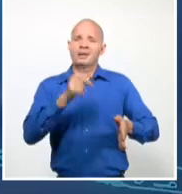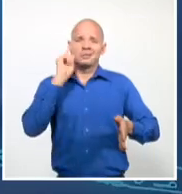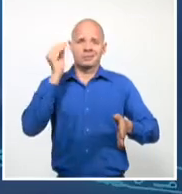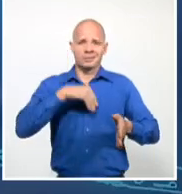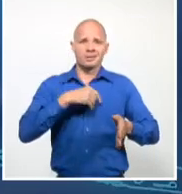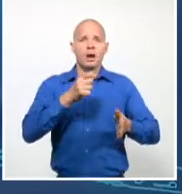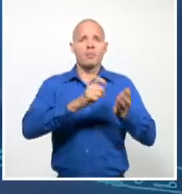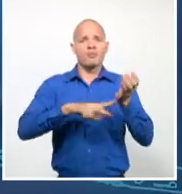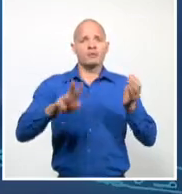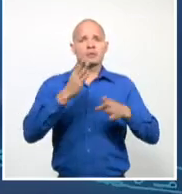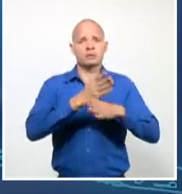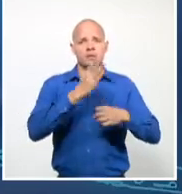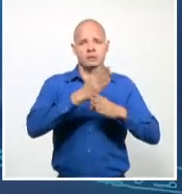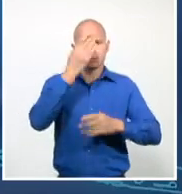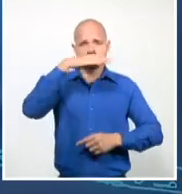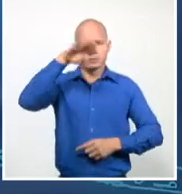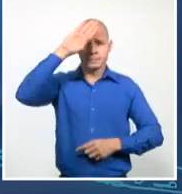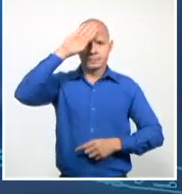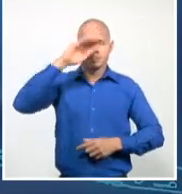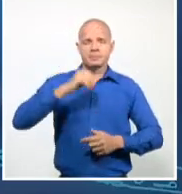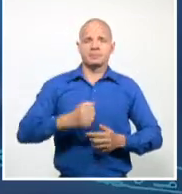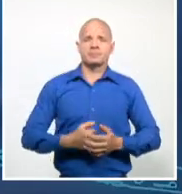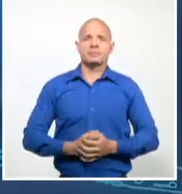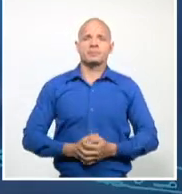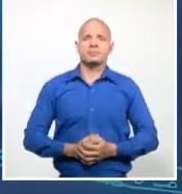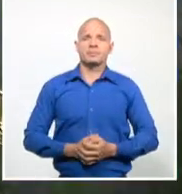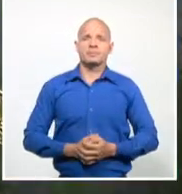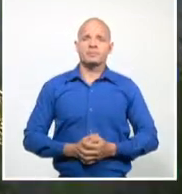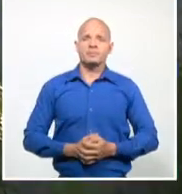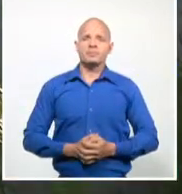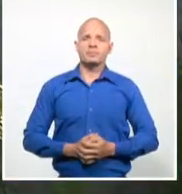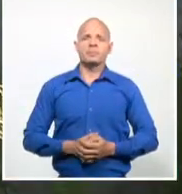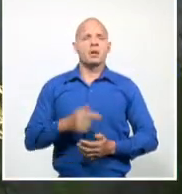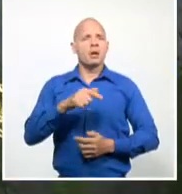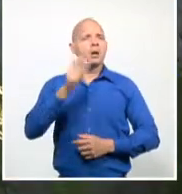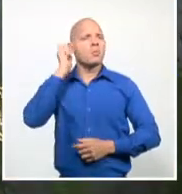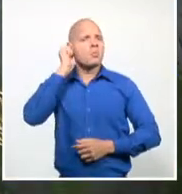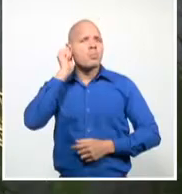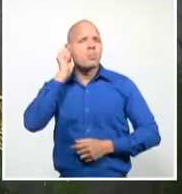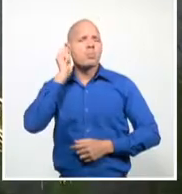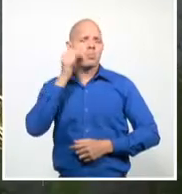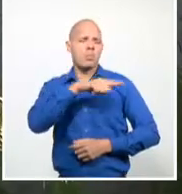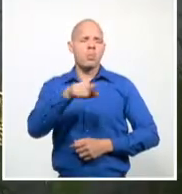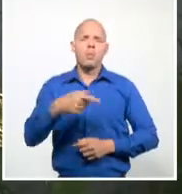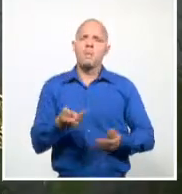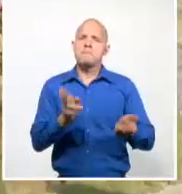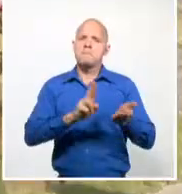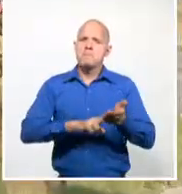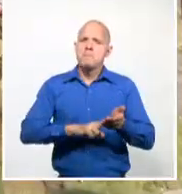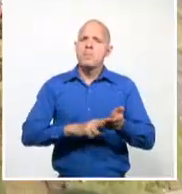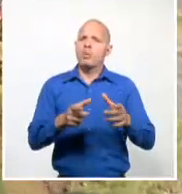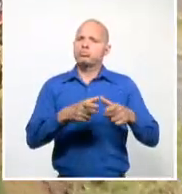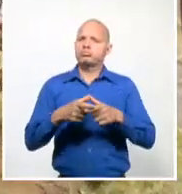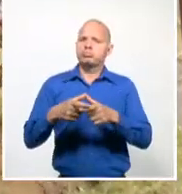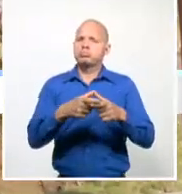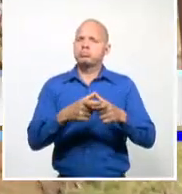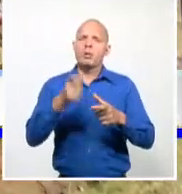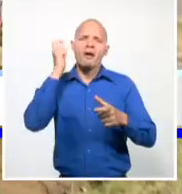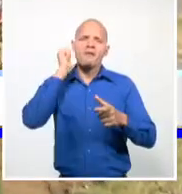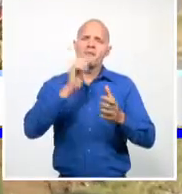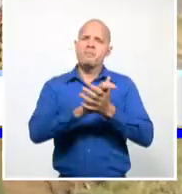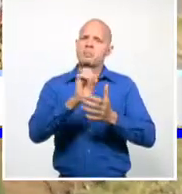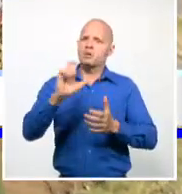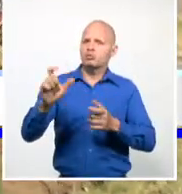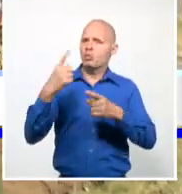mausoleo del segundo Frente Oriental Fran País García. Federadas santiagueras, junto a combatientes de la Revolución Cubana, recordaron